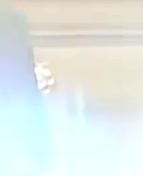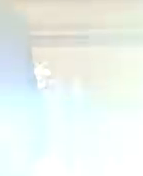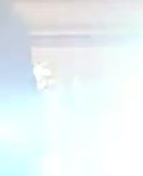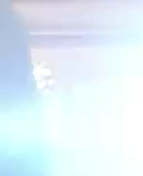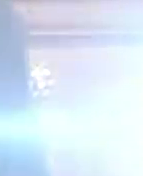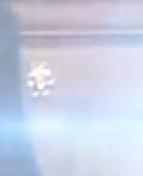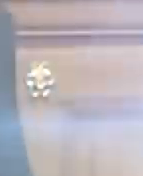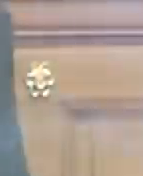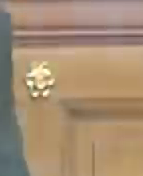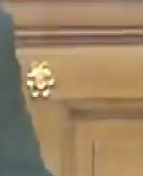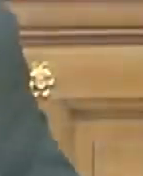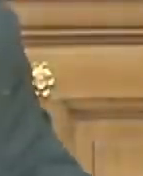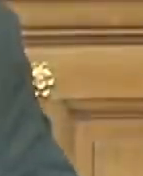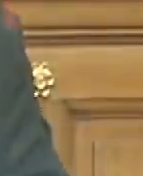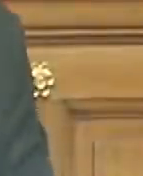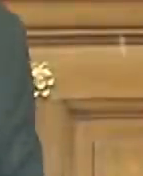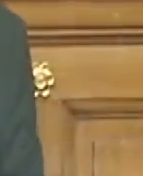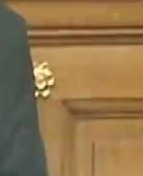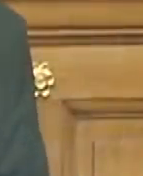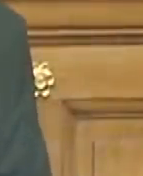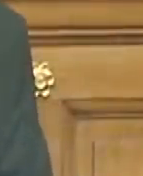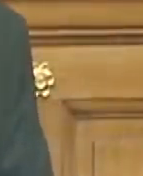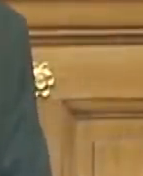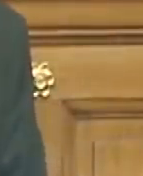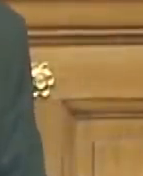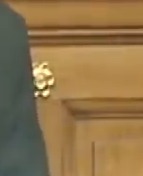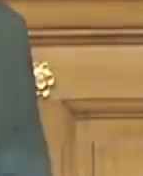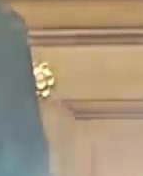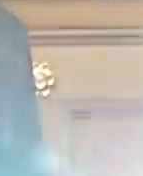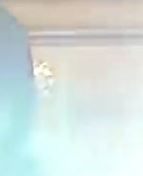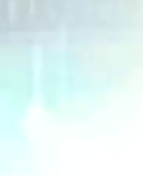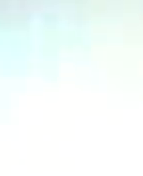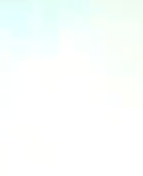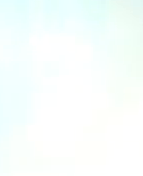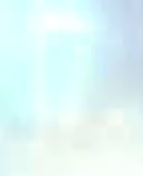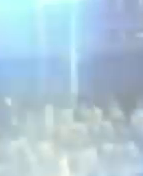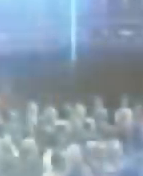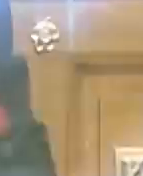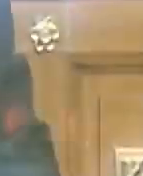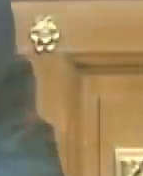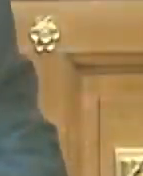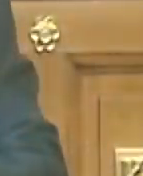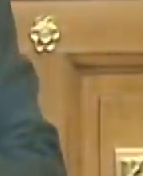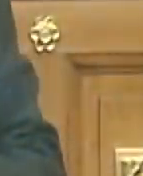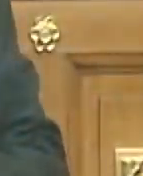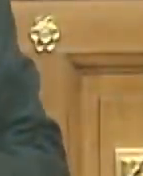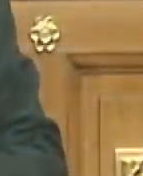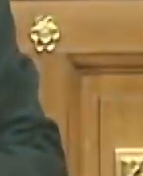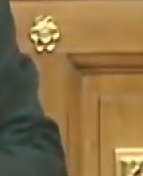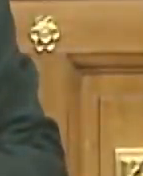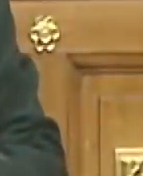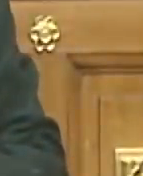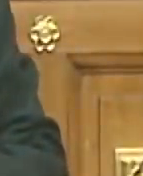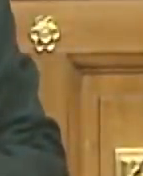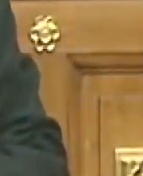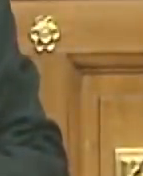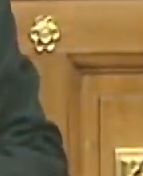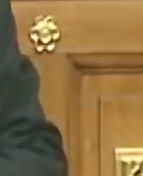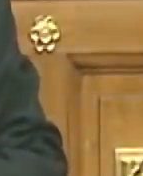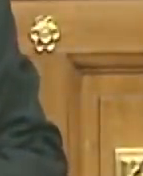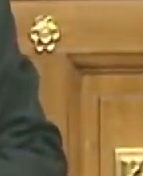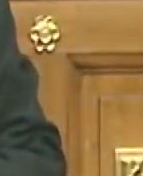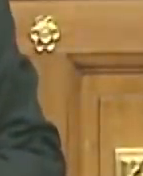que nunca porque si no nos revolución así que con